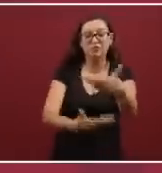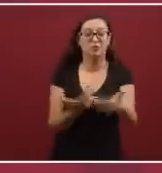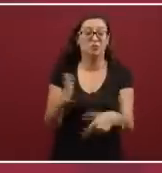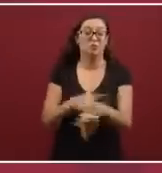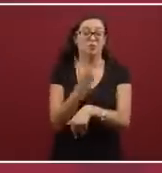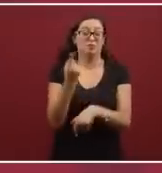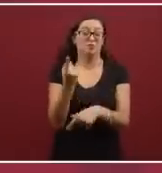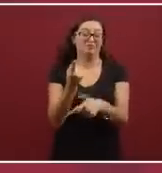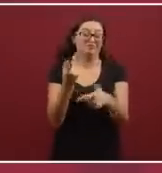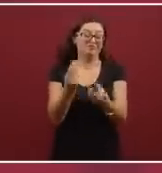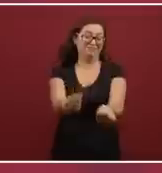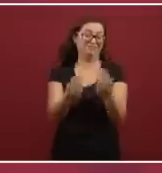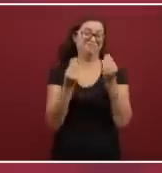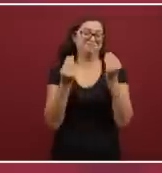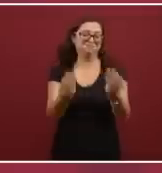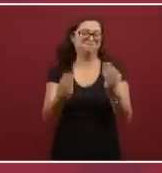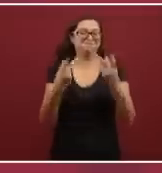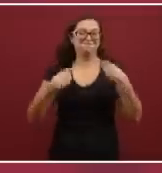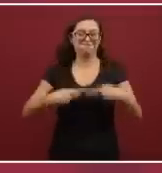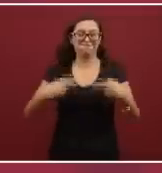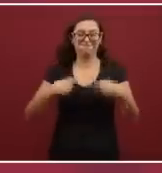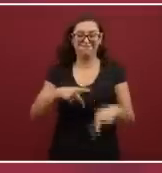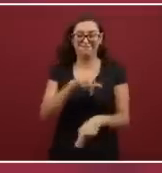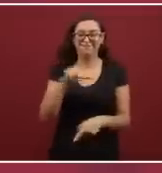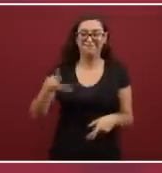miles de